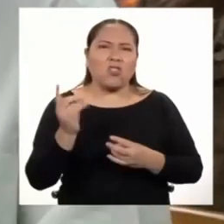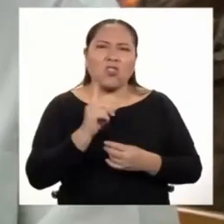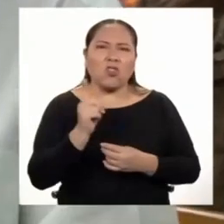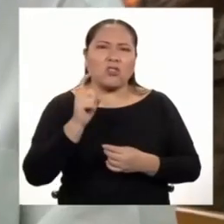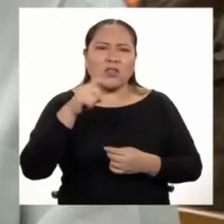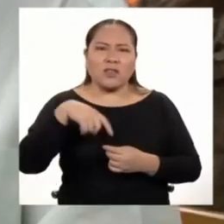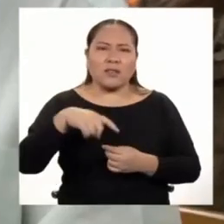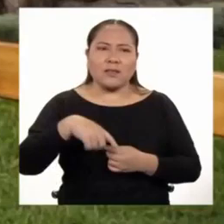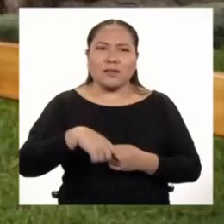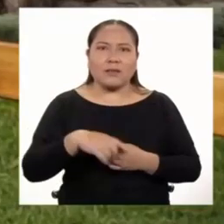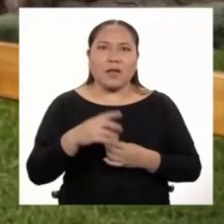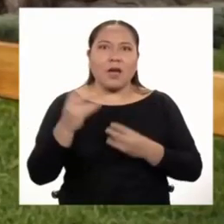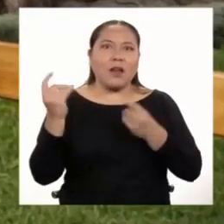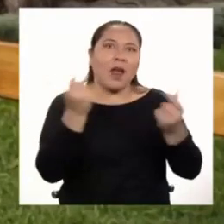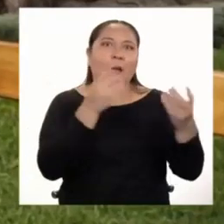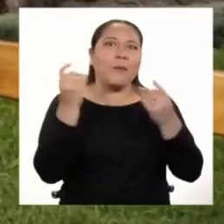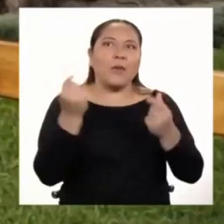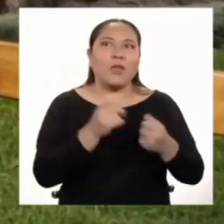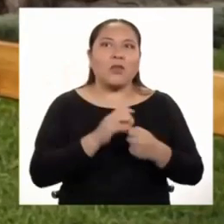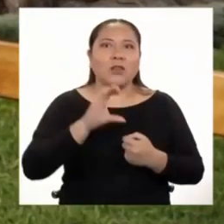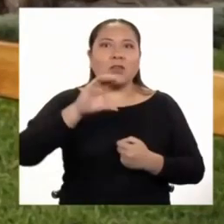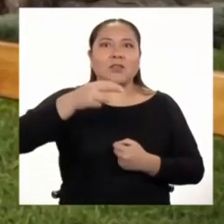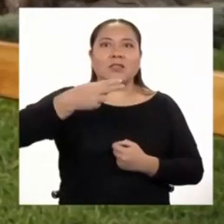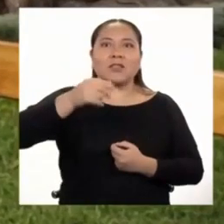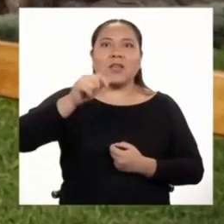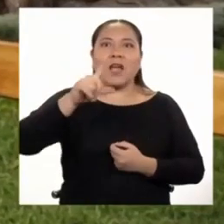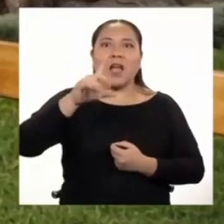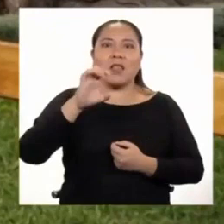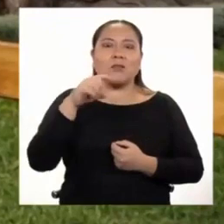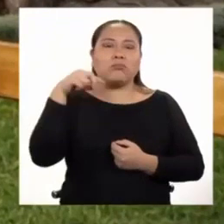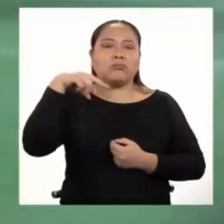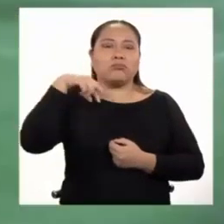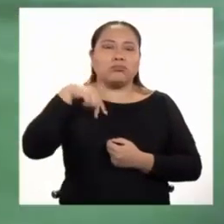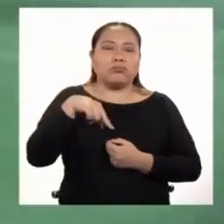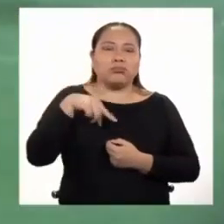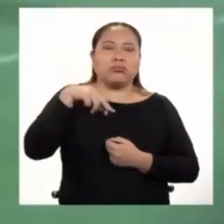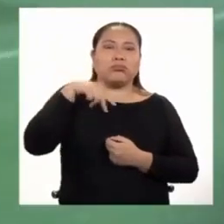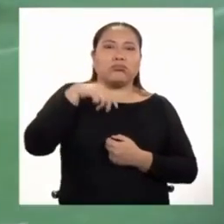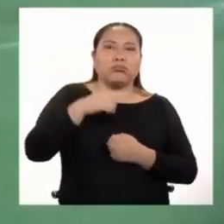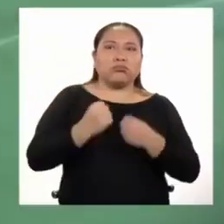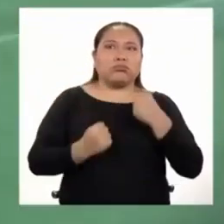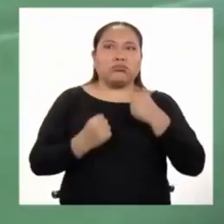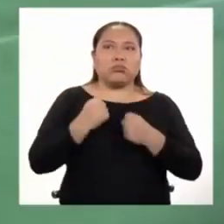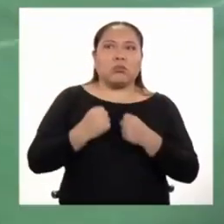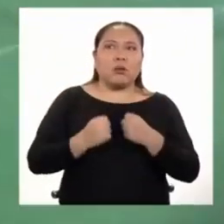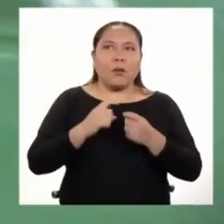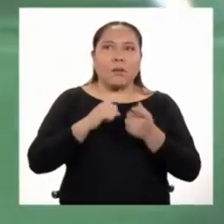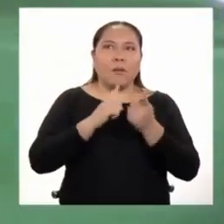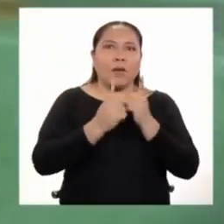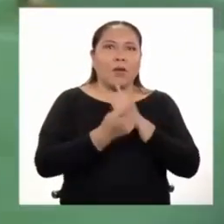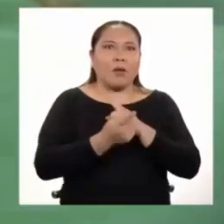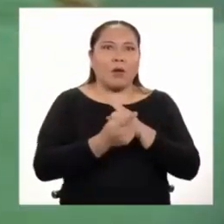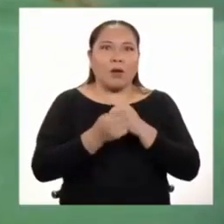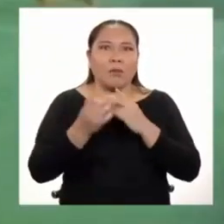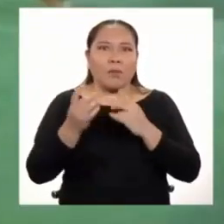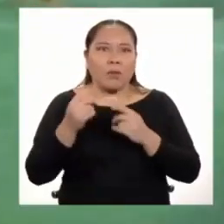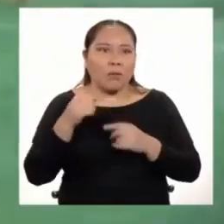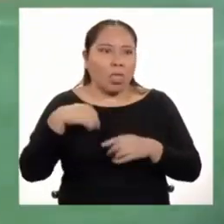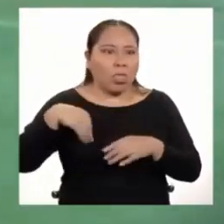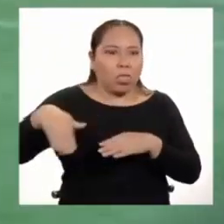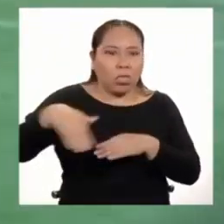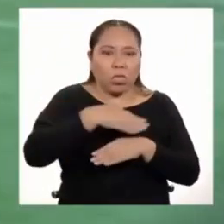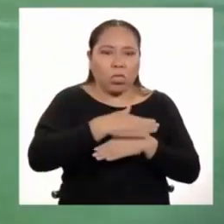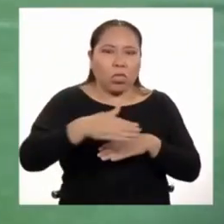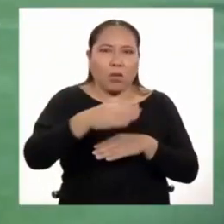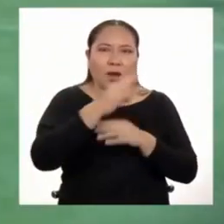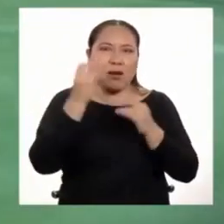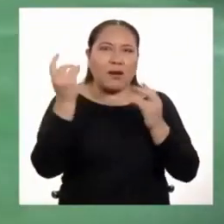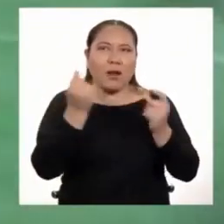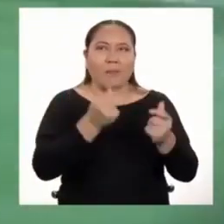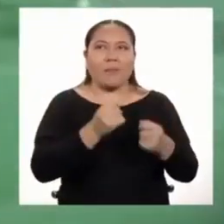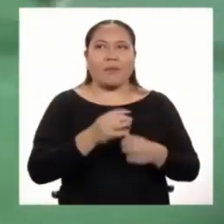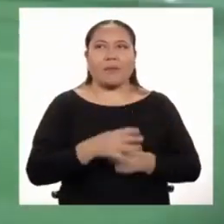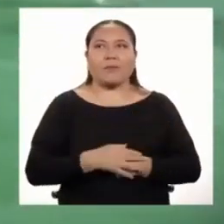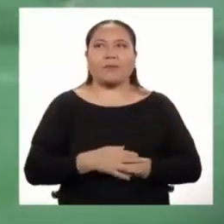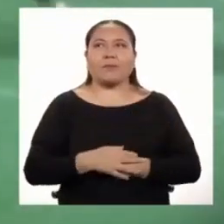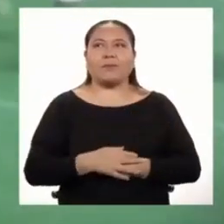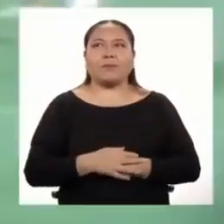está acá. Chale era un jugador que podía no moverse, pero que era sumamente veloz. Te cambiaba el partido con un solo toque.